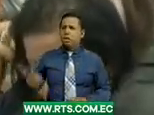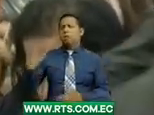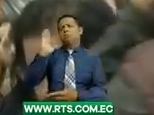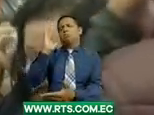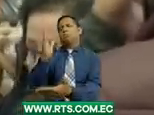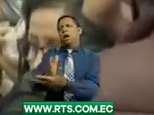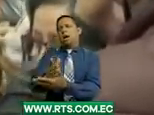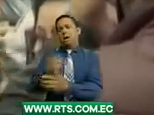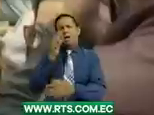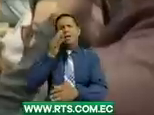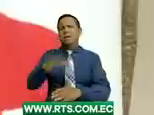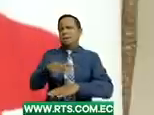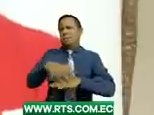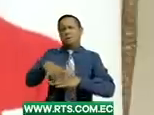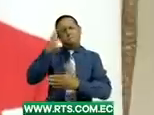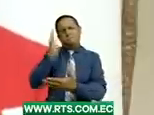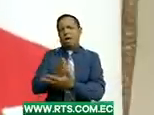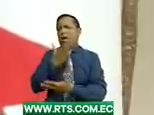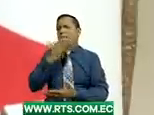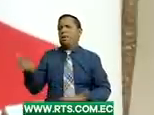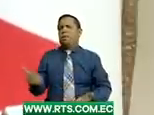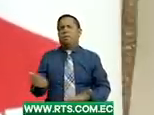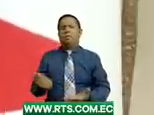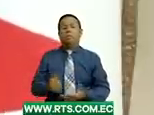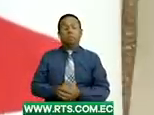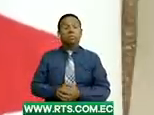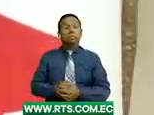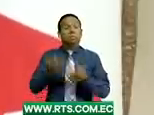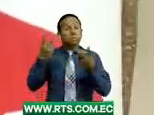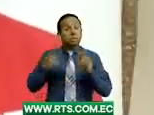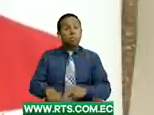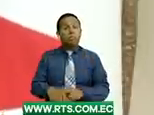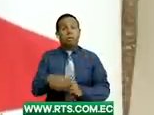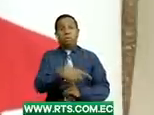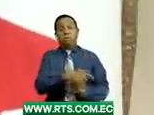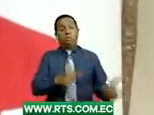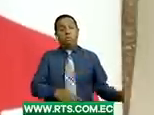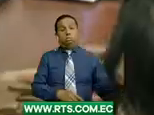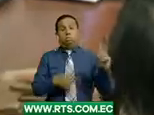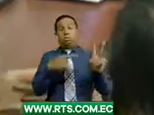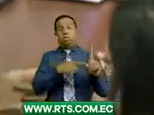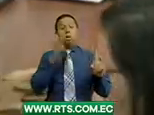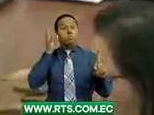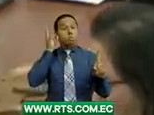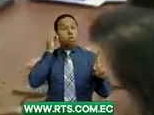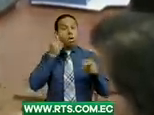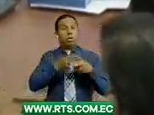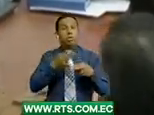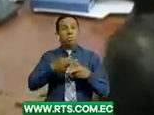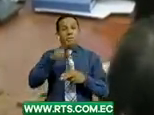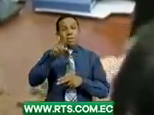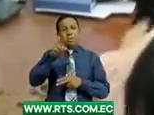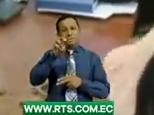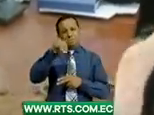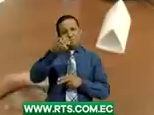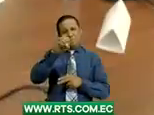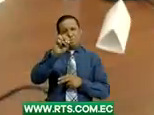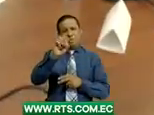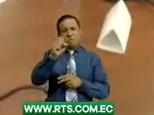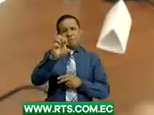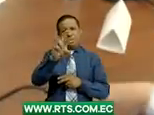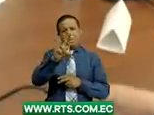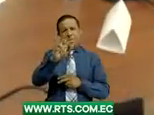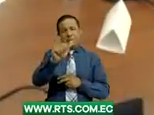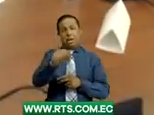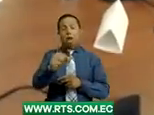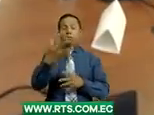juicio político contra la ministra Montserrat Kramer, quien, por cierto, estuvo citada este miércoles, pero envió al viceministro en su representación,